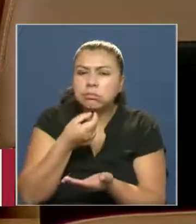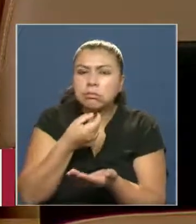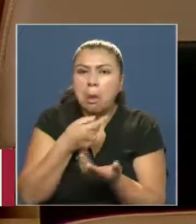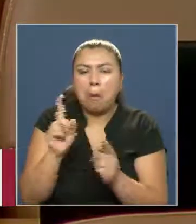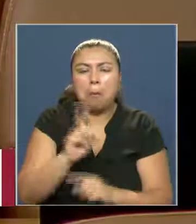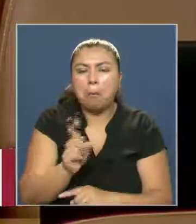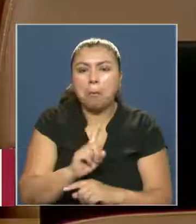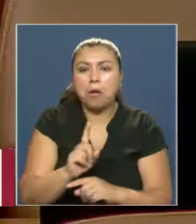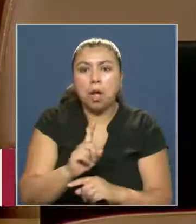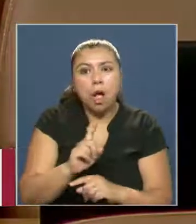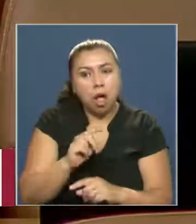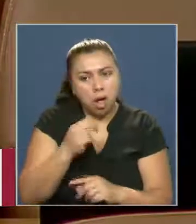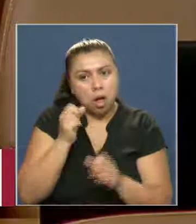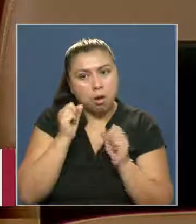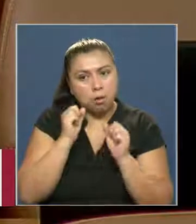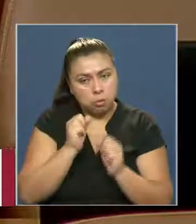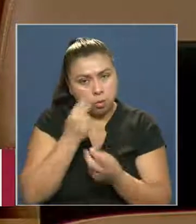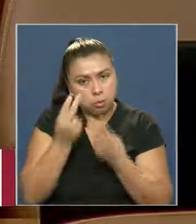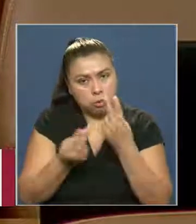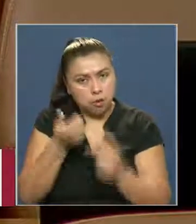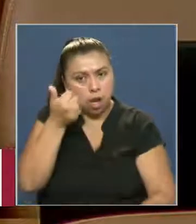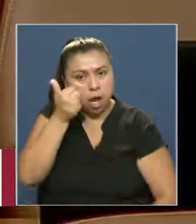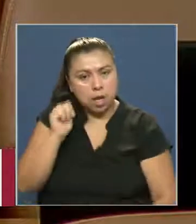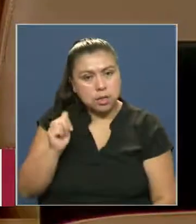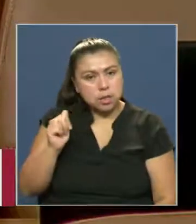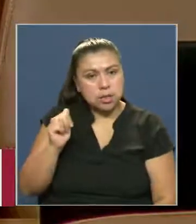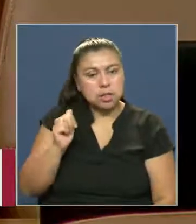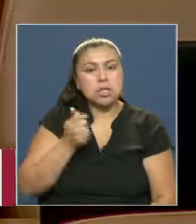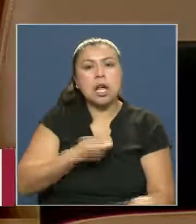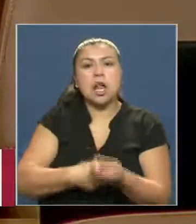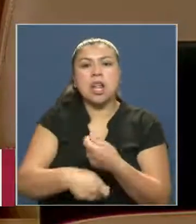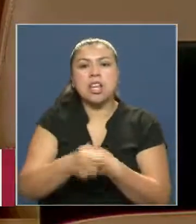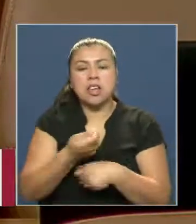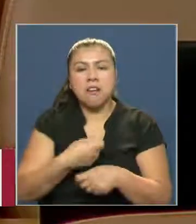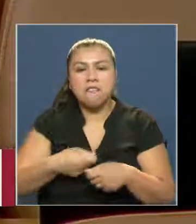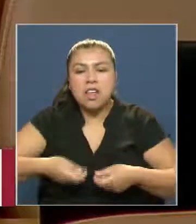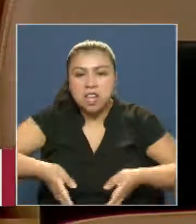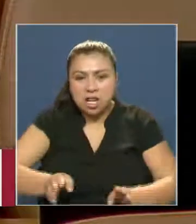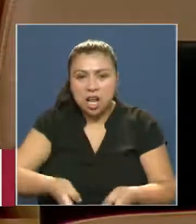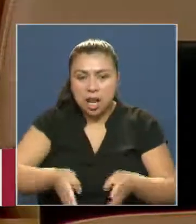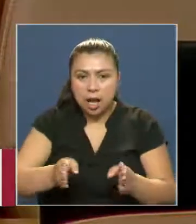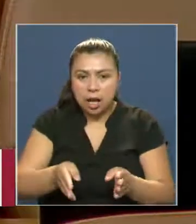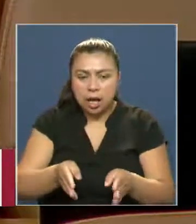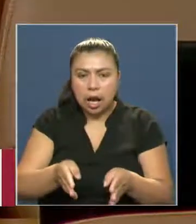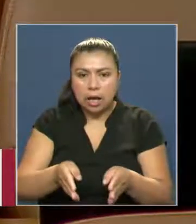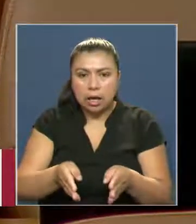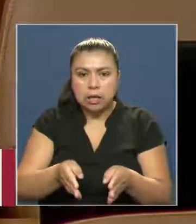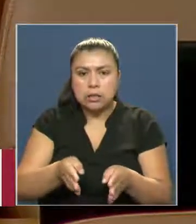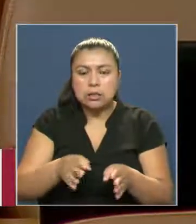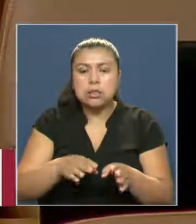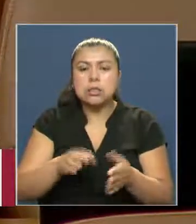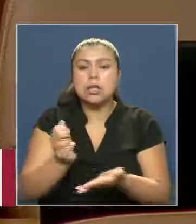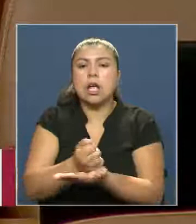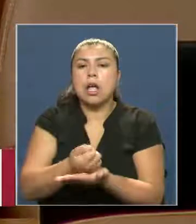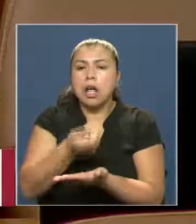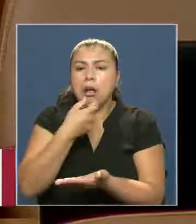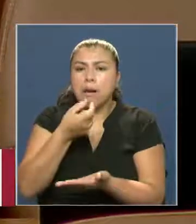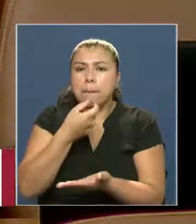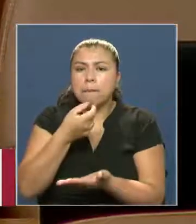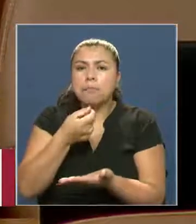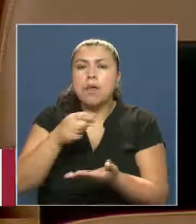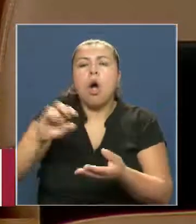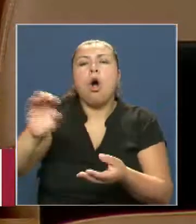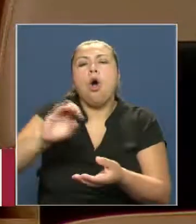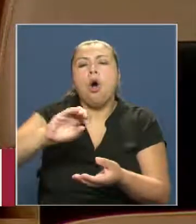son. Lo pudimos apreciar ayer con personas que venden en la vía pública productos que hacen pasar como alcohol gel y